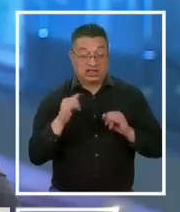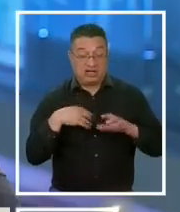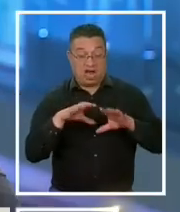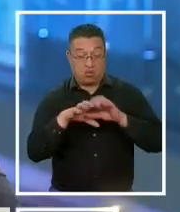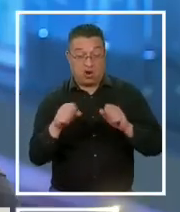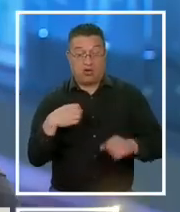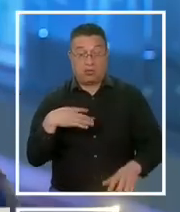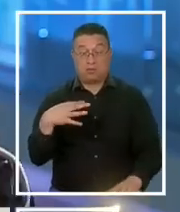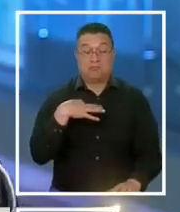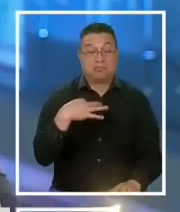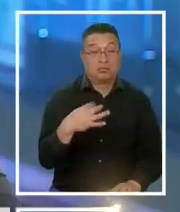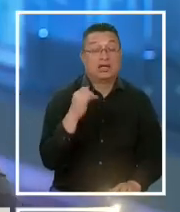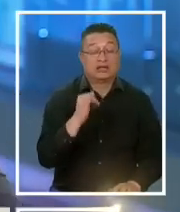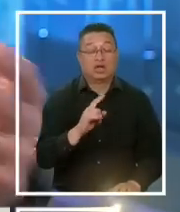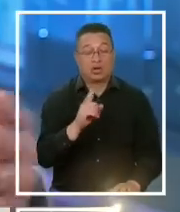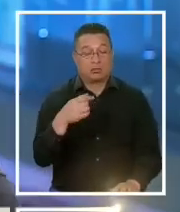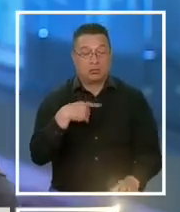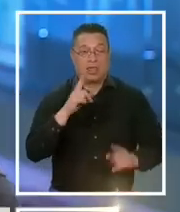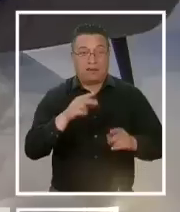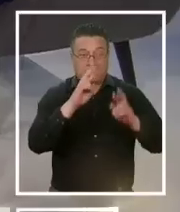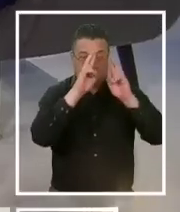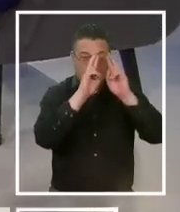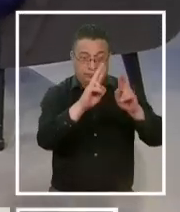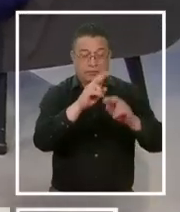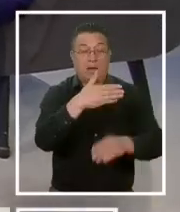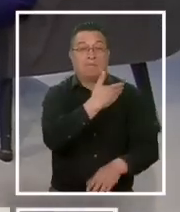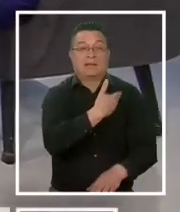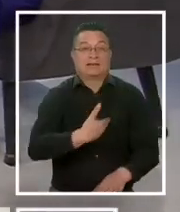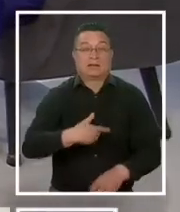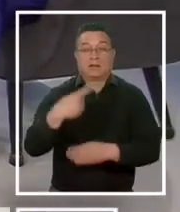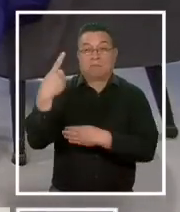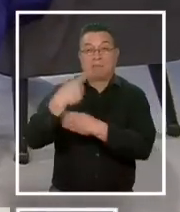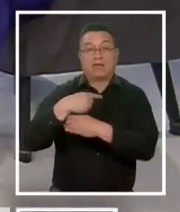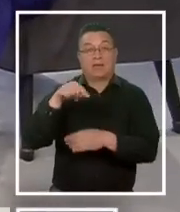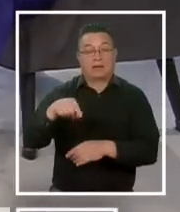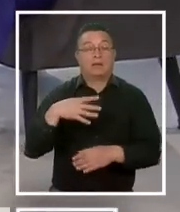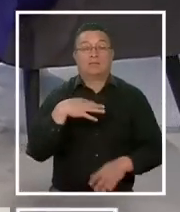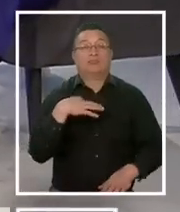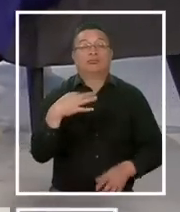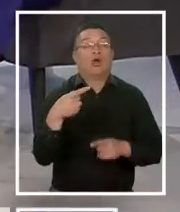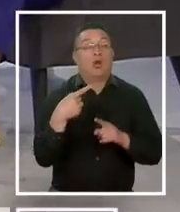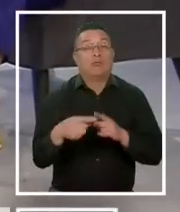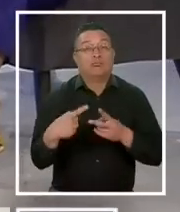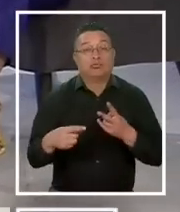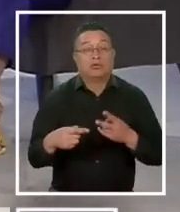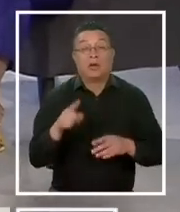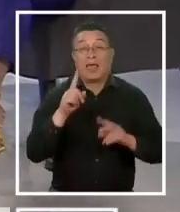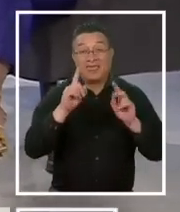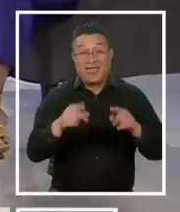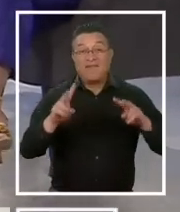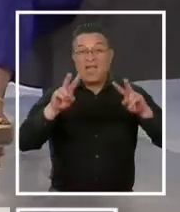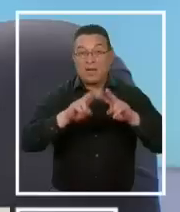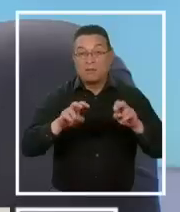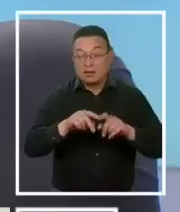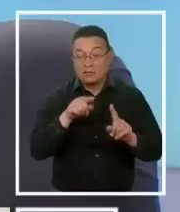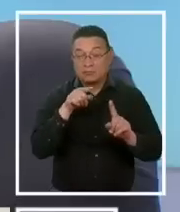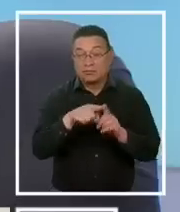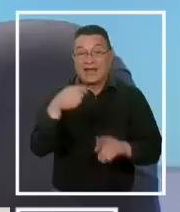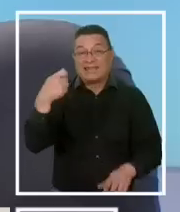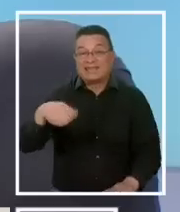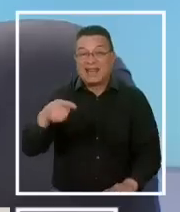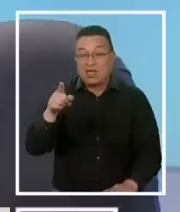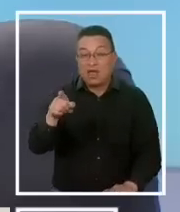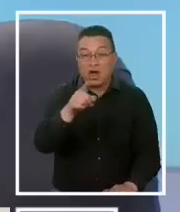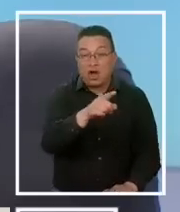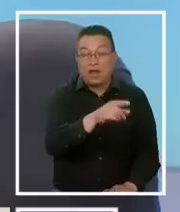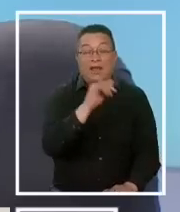mi designación Por supuesto que tengo que respetar lo que el presidente de la república dice para una próxima designación y hay que investigar cree usted a los senadores